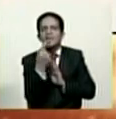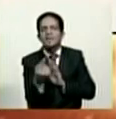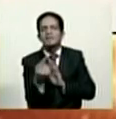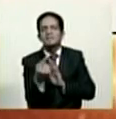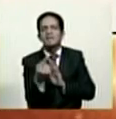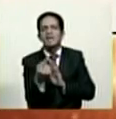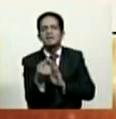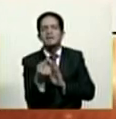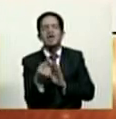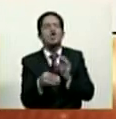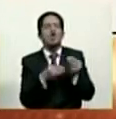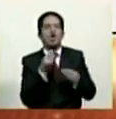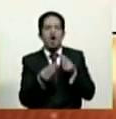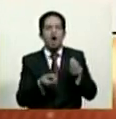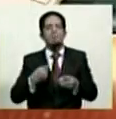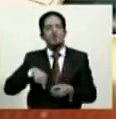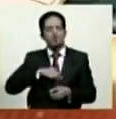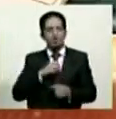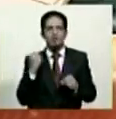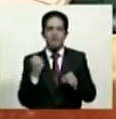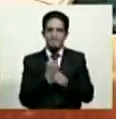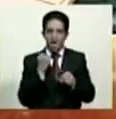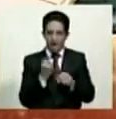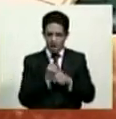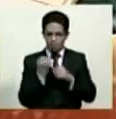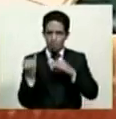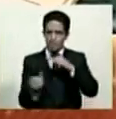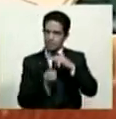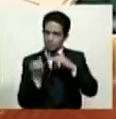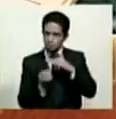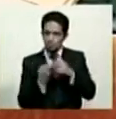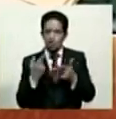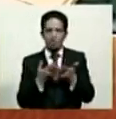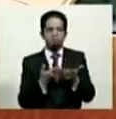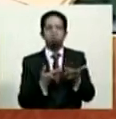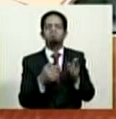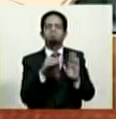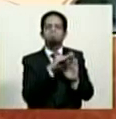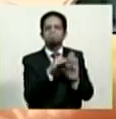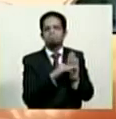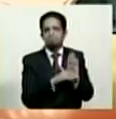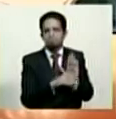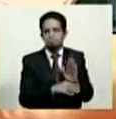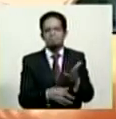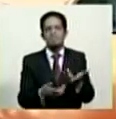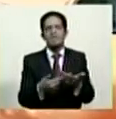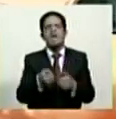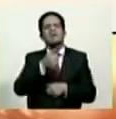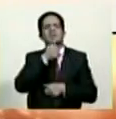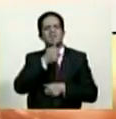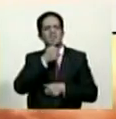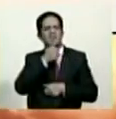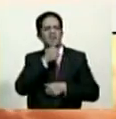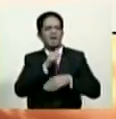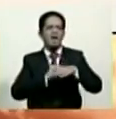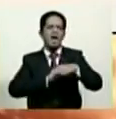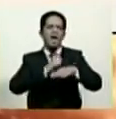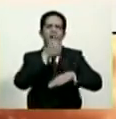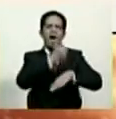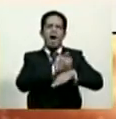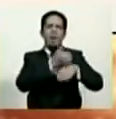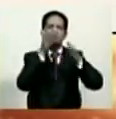nuestro funcionamiento institucional, nuestro Estado de Derecho, las autoridades legítimas del país, un